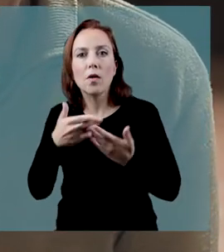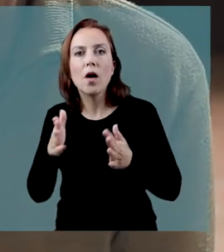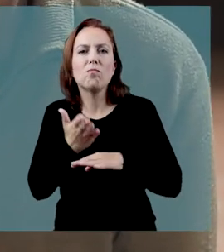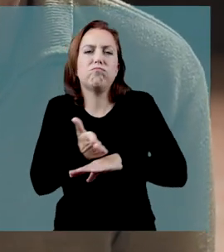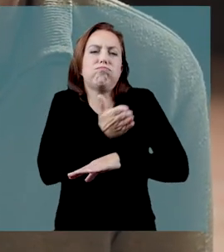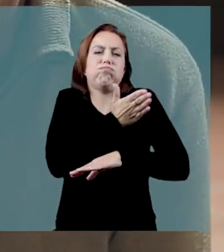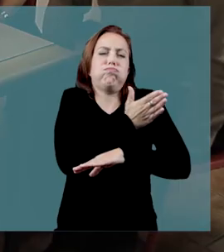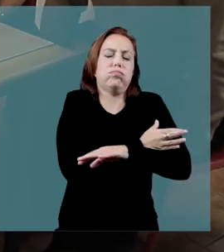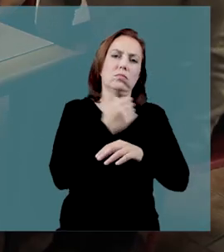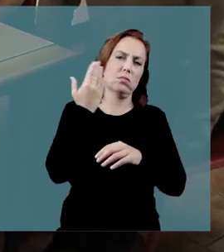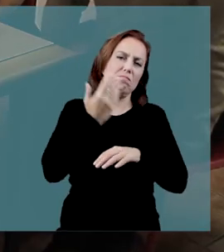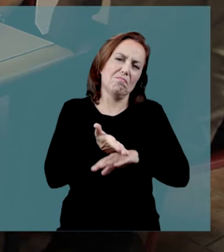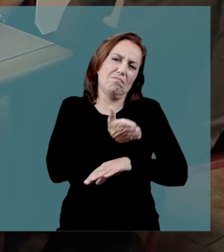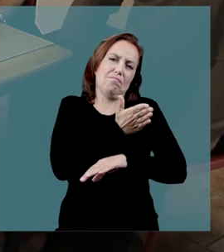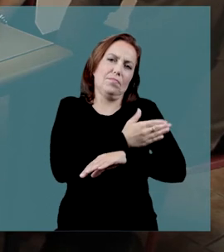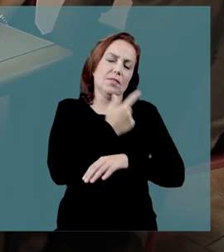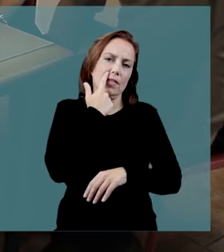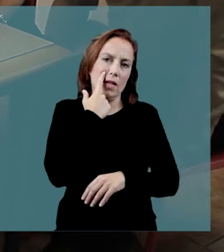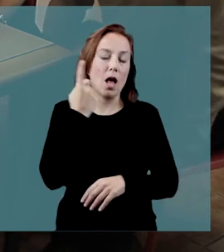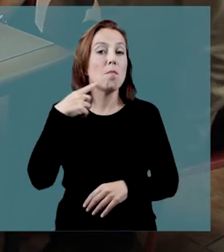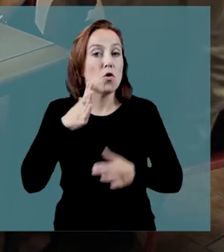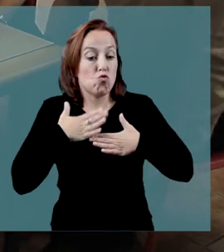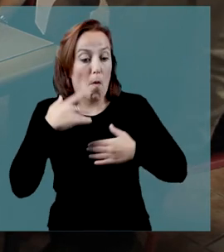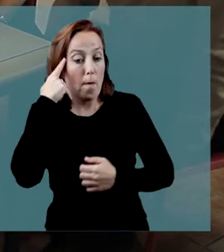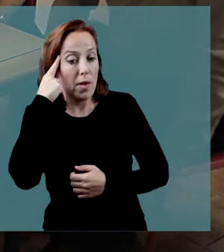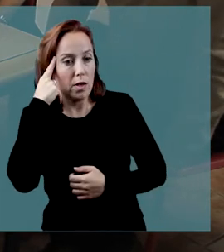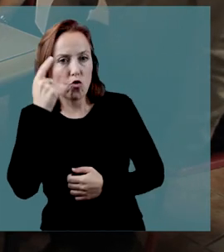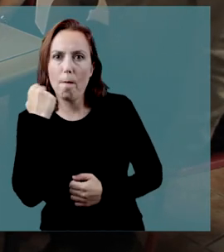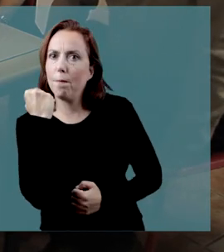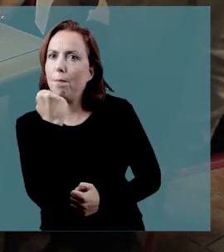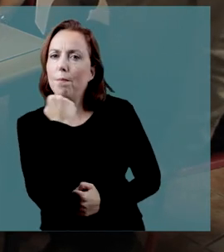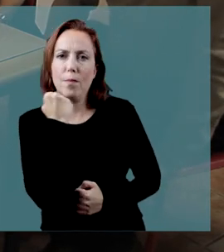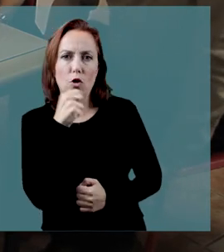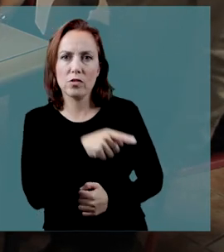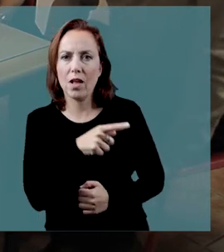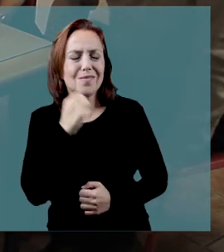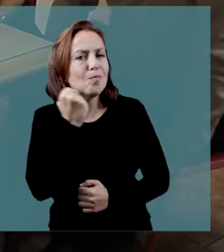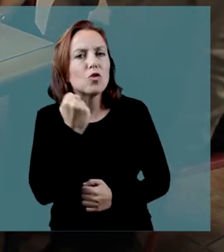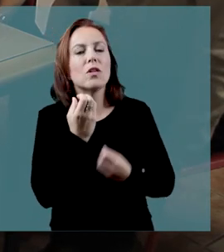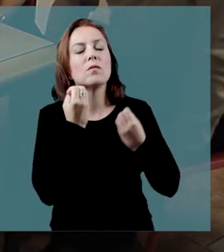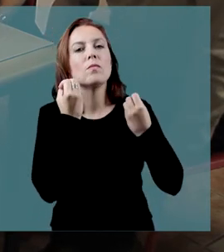tempranamente. Muy tempranamente. Ahora, lo que sí pienso que fue clave. Fue